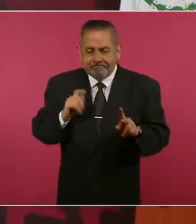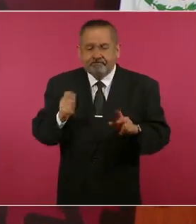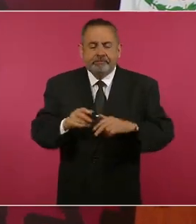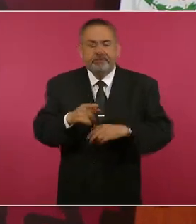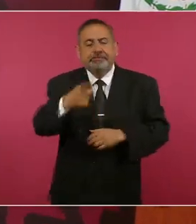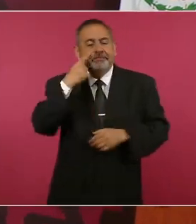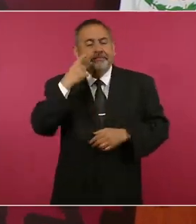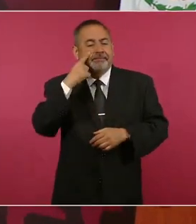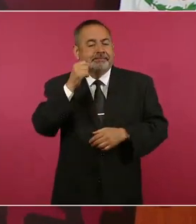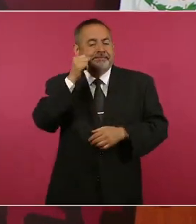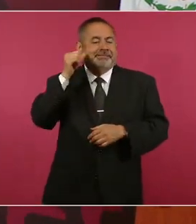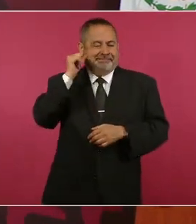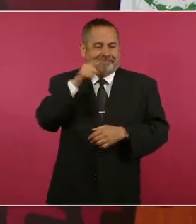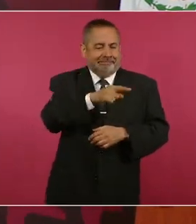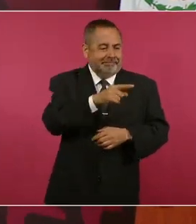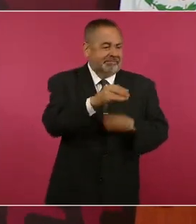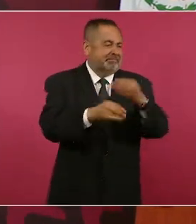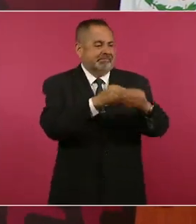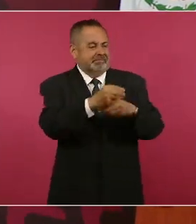Se están peleando entre ellos